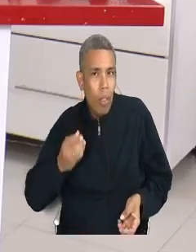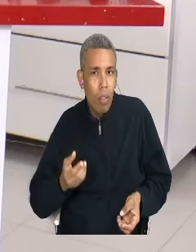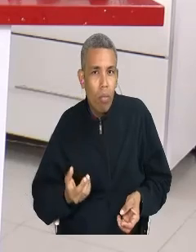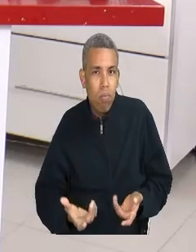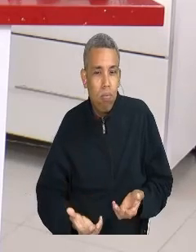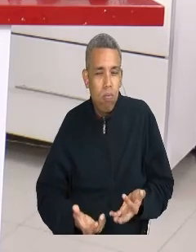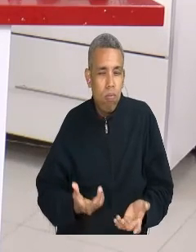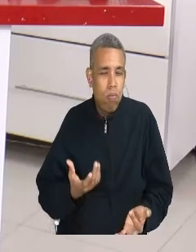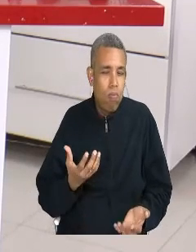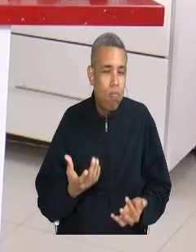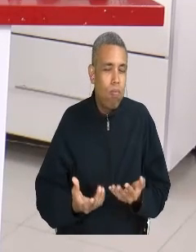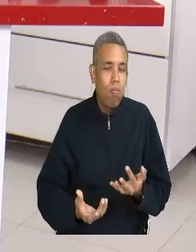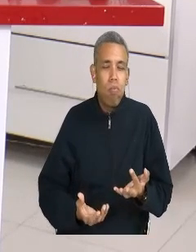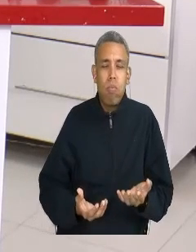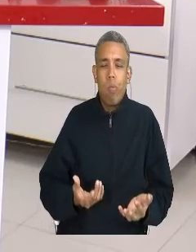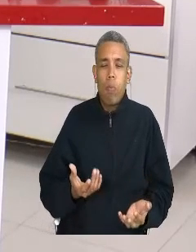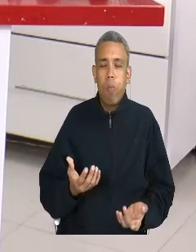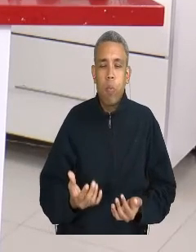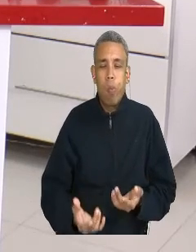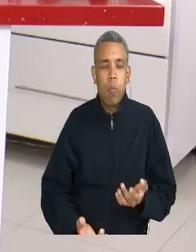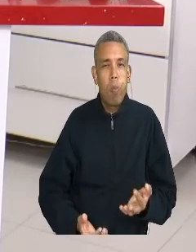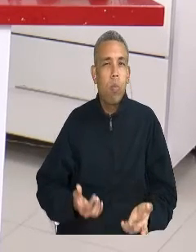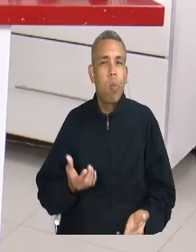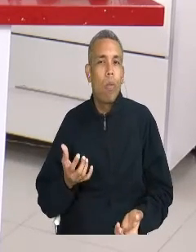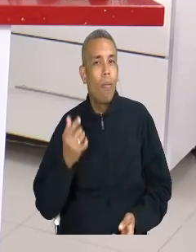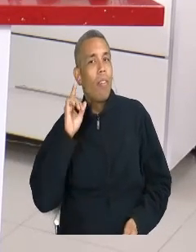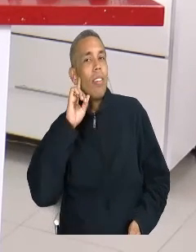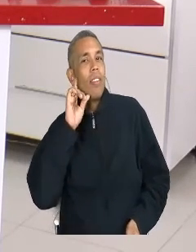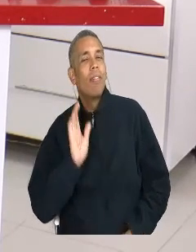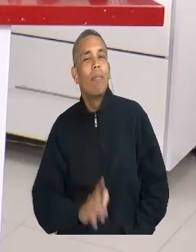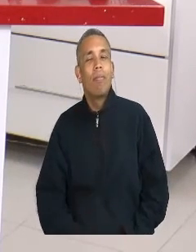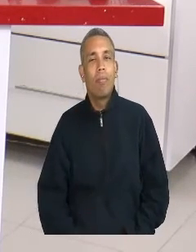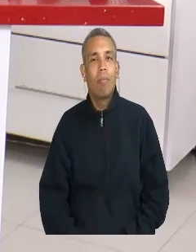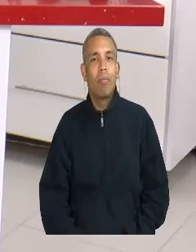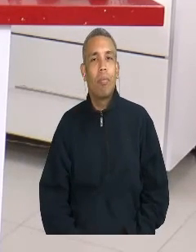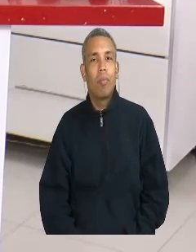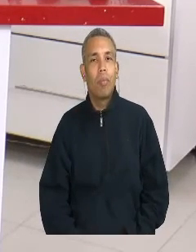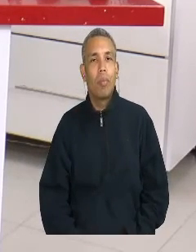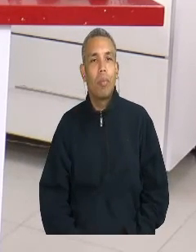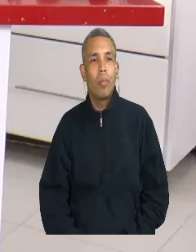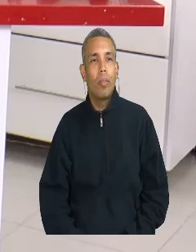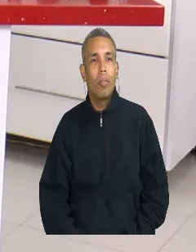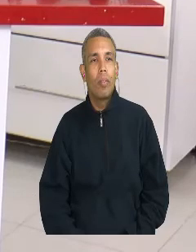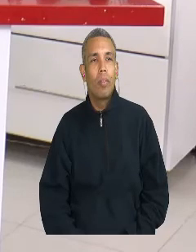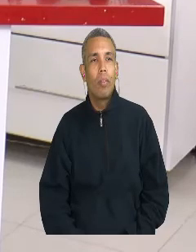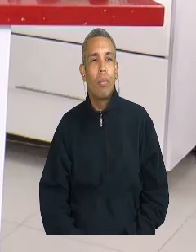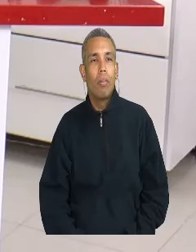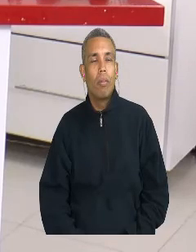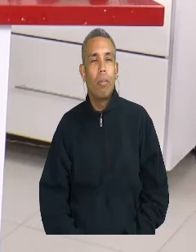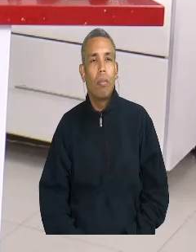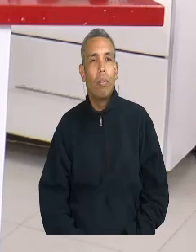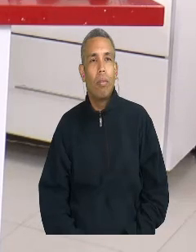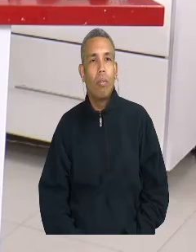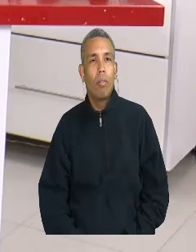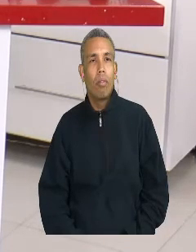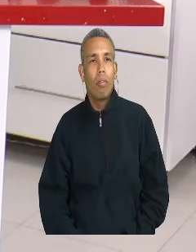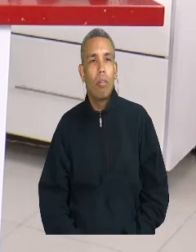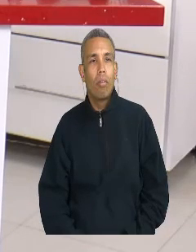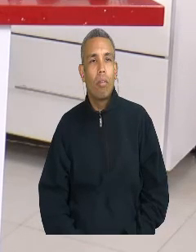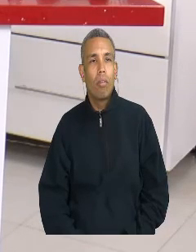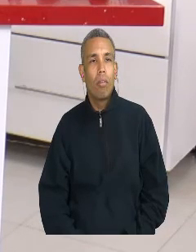es la idea, que el producto que está crudo, en este caso el camarón, tenga una cocción muy pareja.